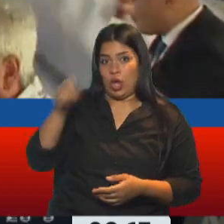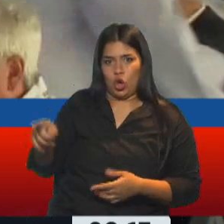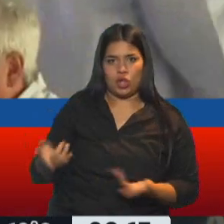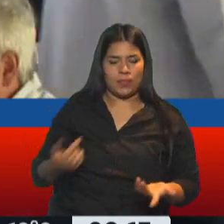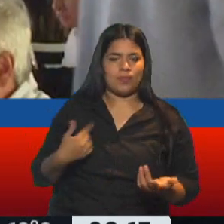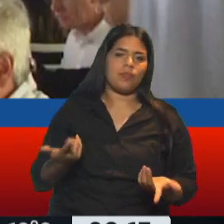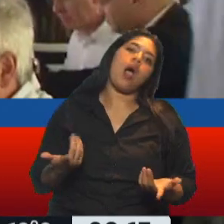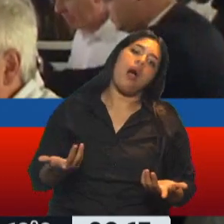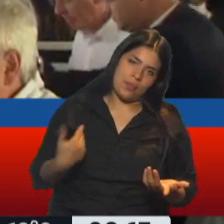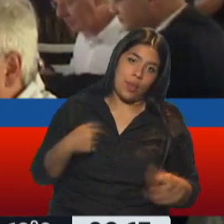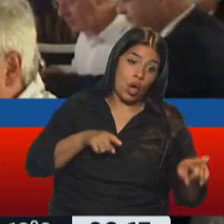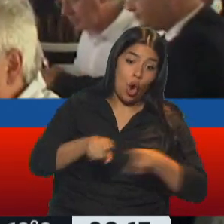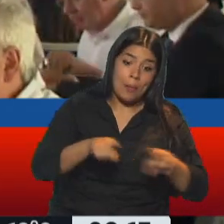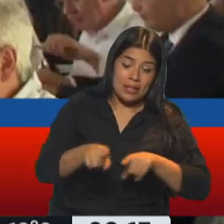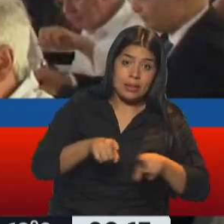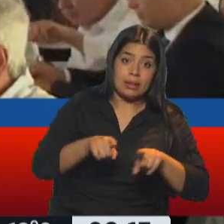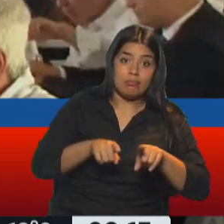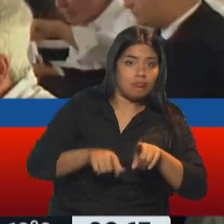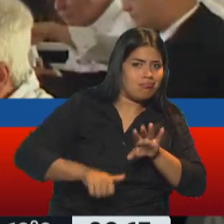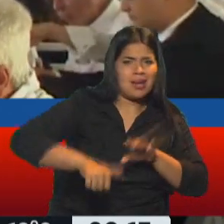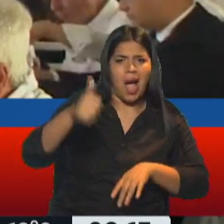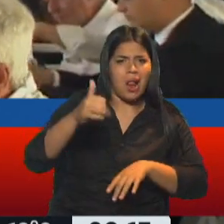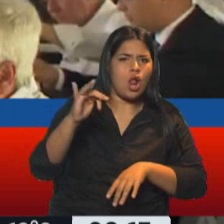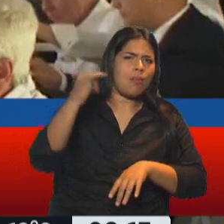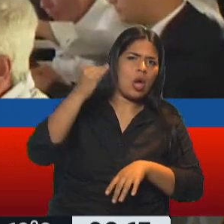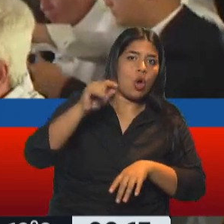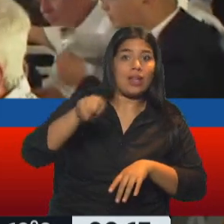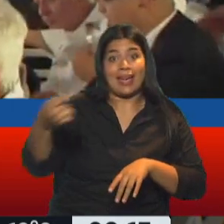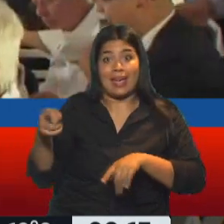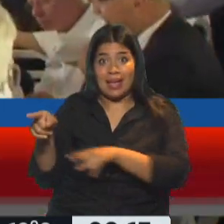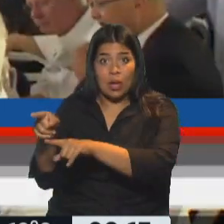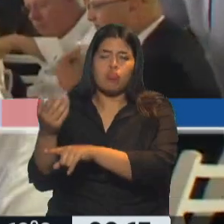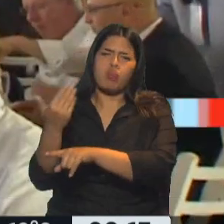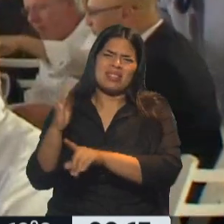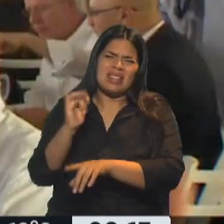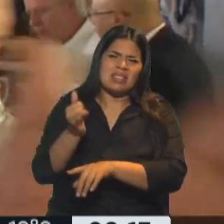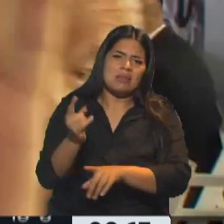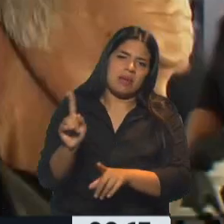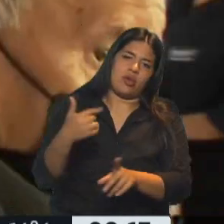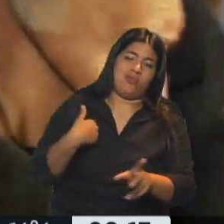en campeonato le pueden ganar. Olvídate que le van a ganar en conducción.